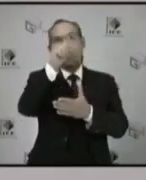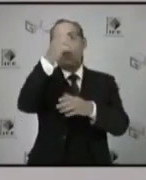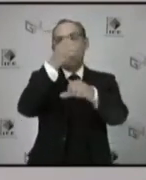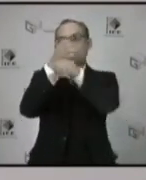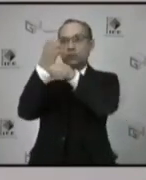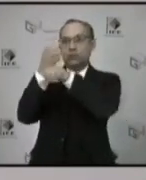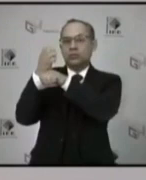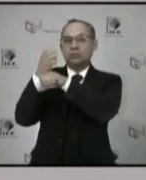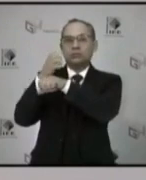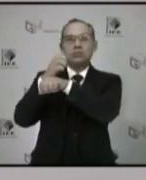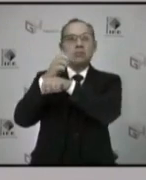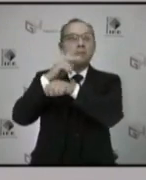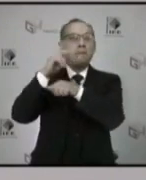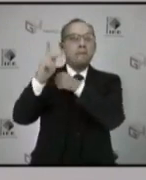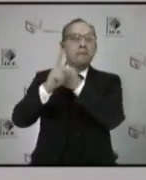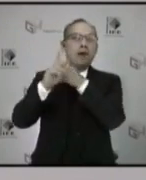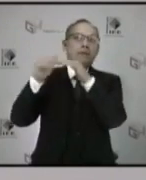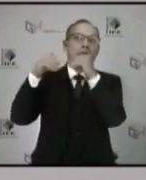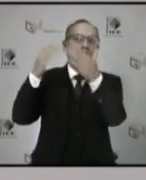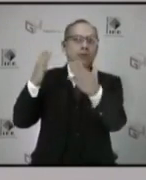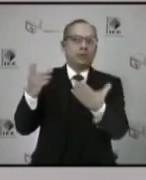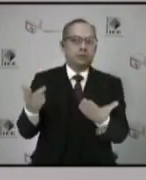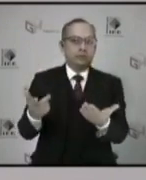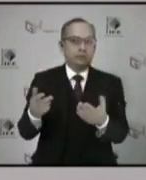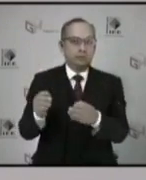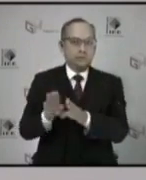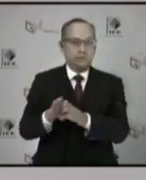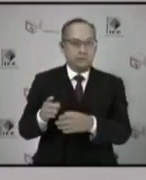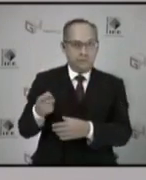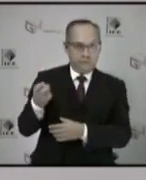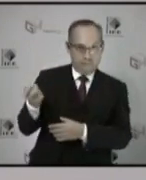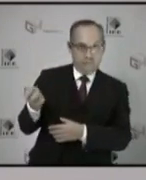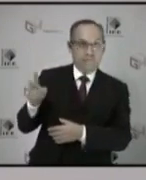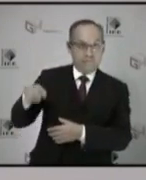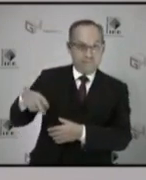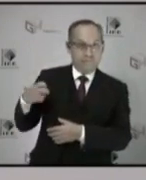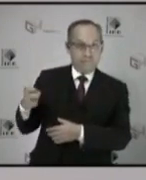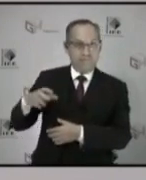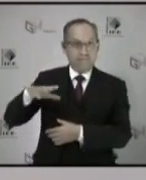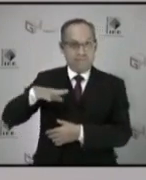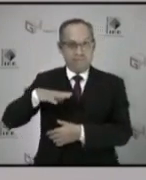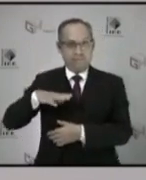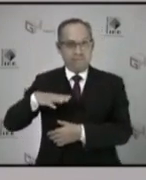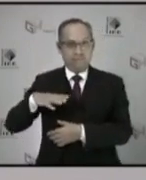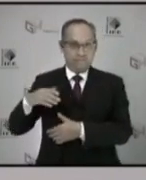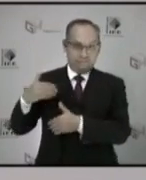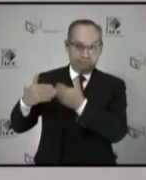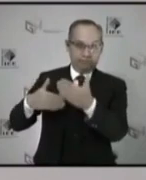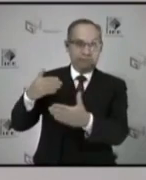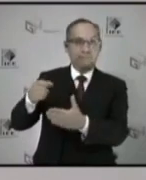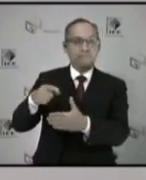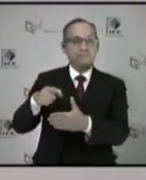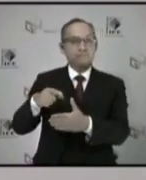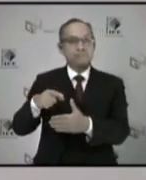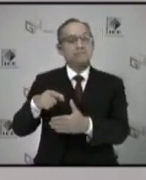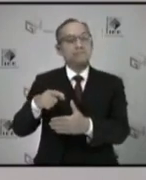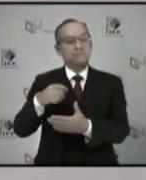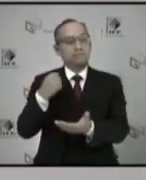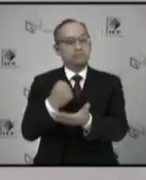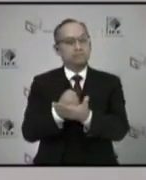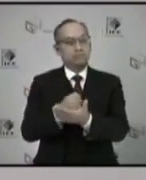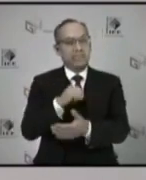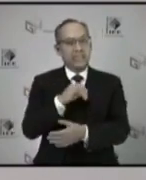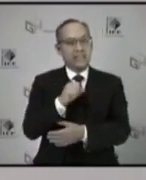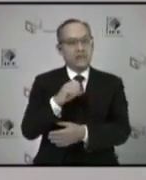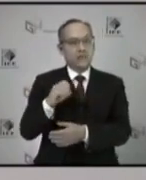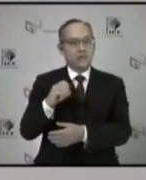país. Desde luego que he trascendido en la vida pública. Certifiqué al tribunal con ISO 9000. Creé el